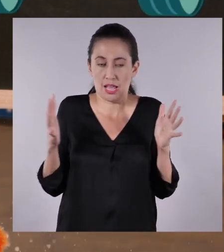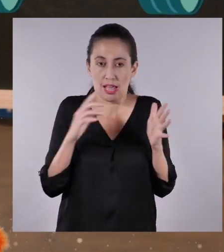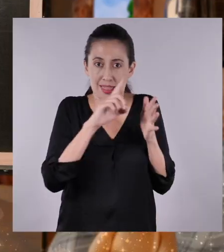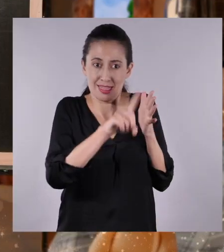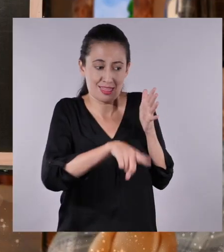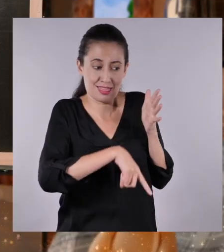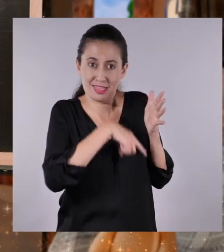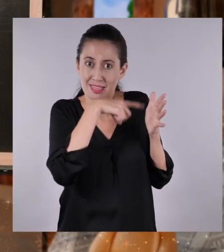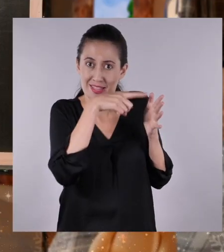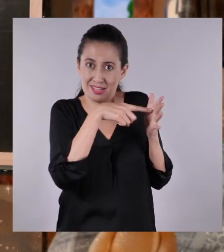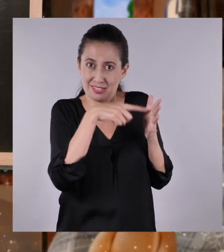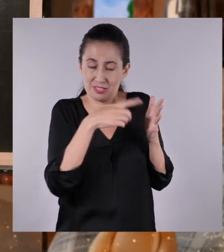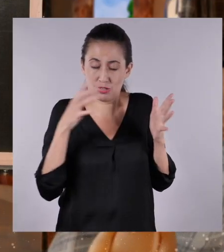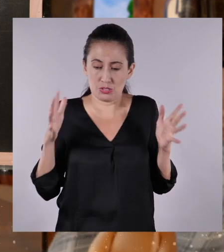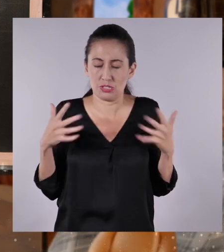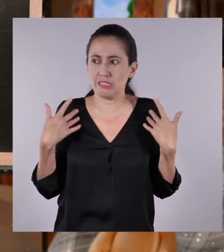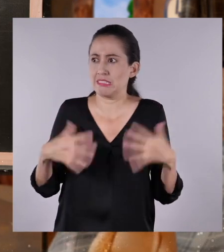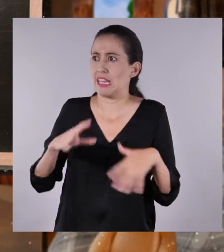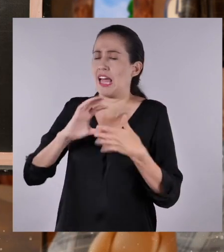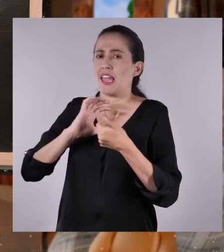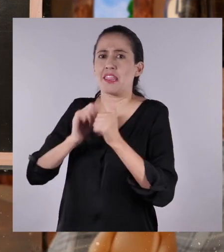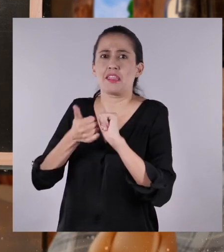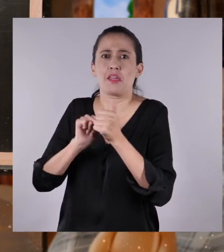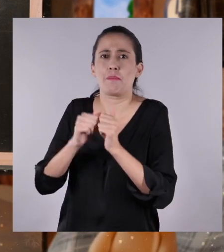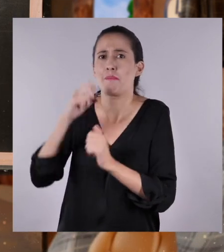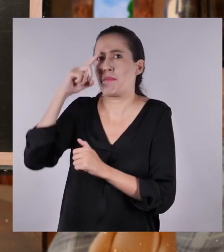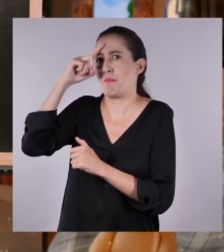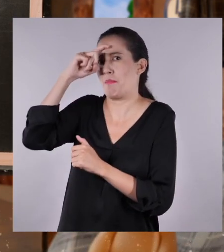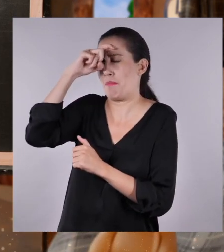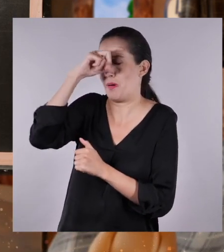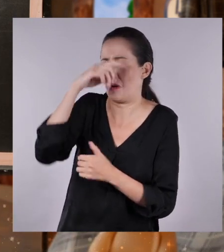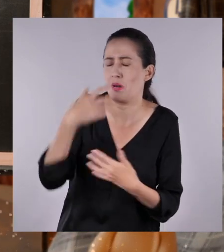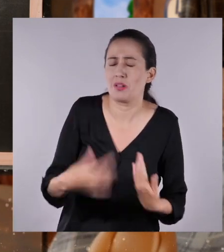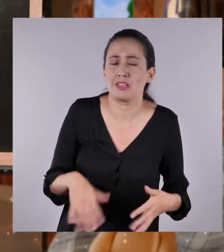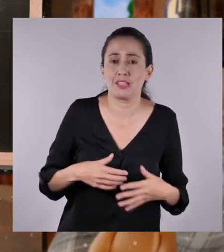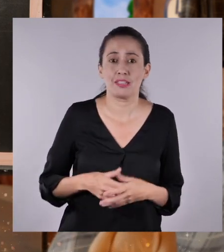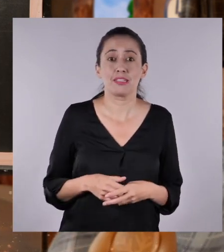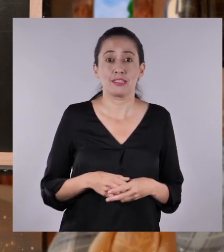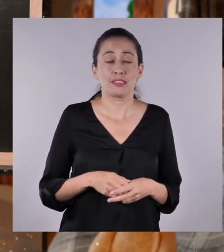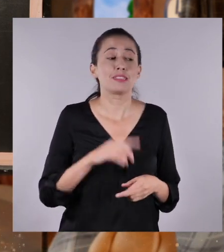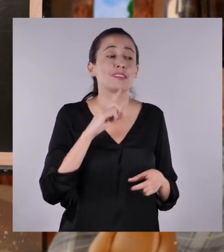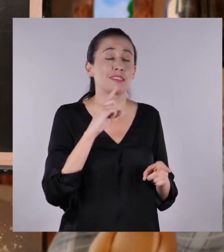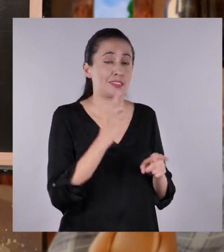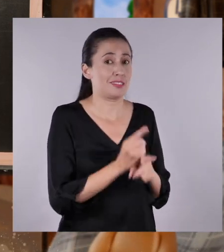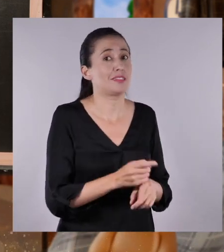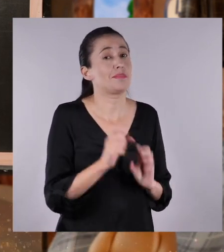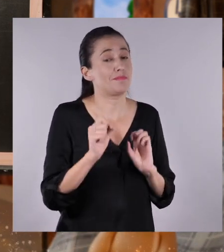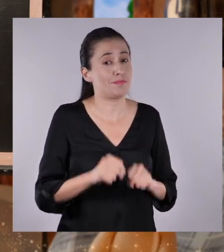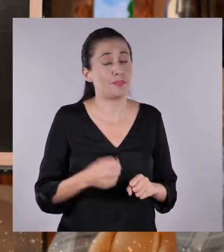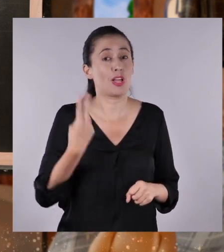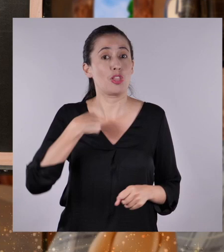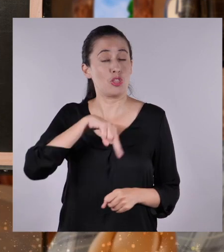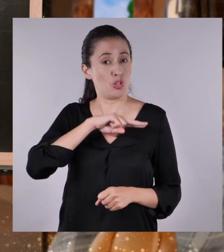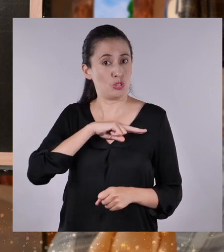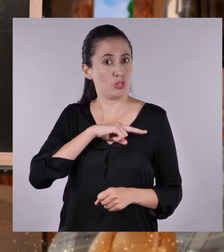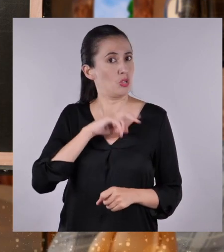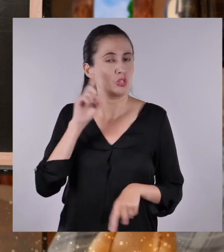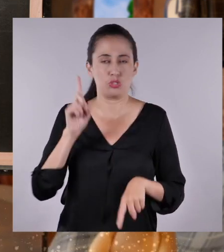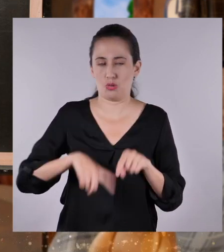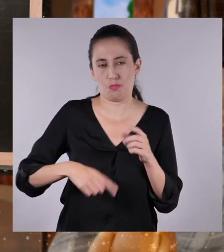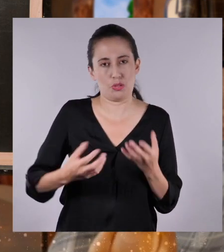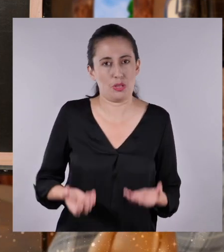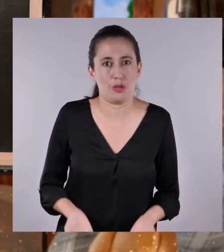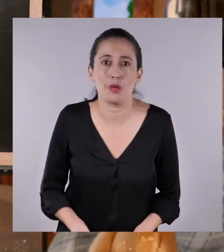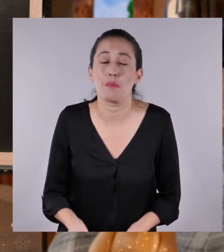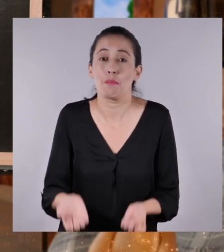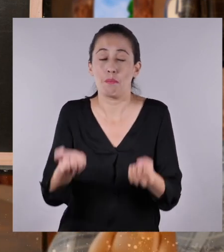peso. Debe ser un deporte muy difícil y de peso pesado. Seguro. Nosotros hoy no